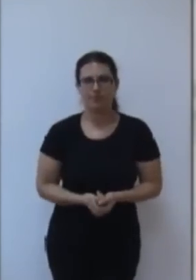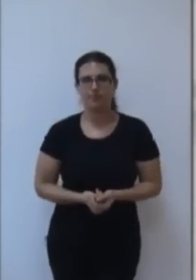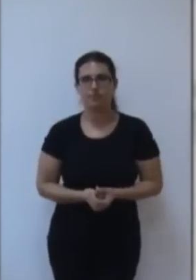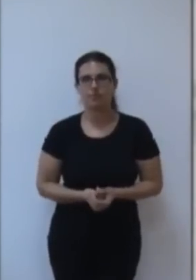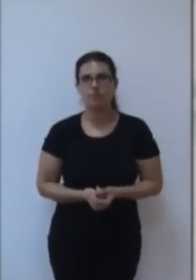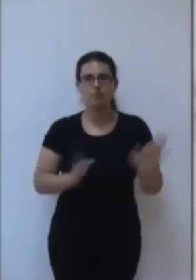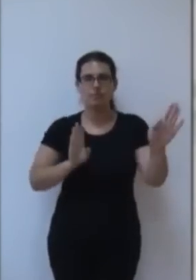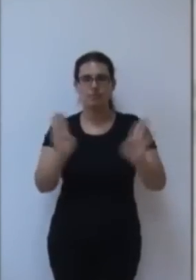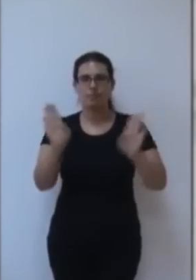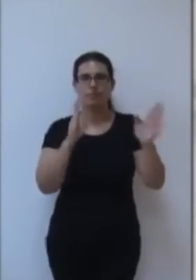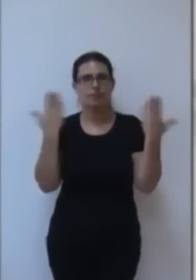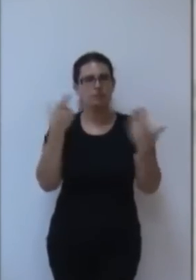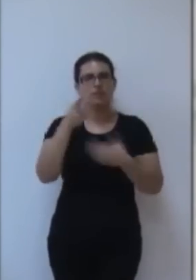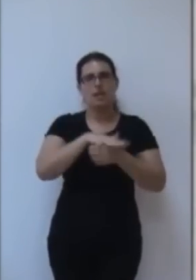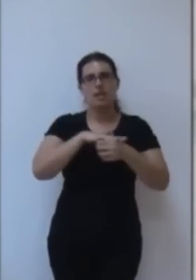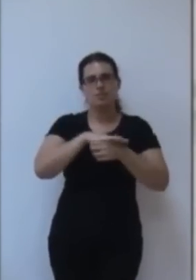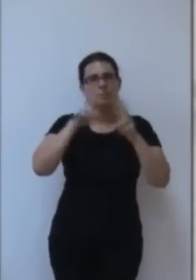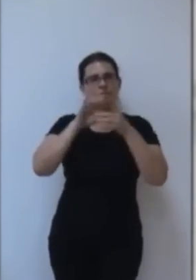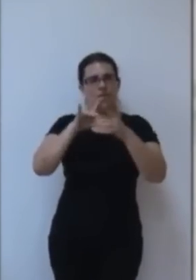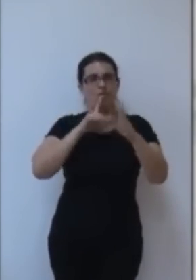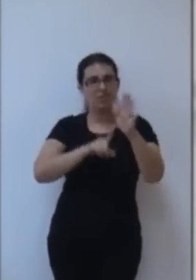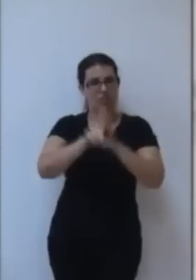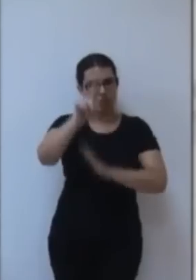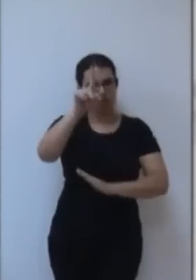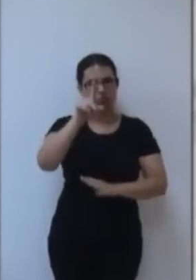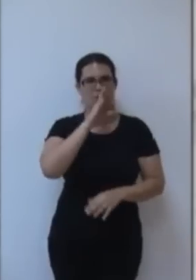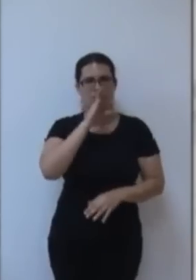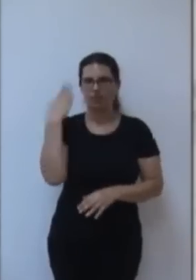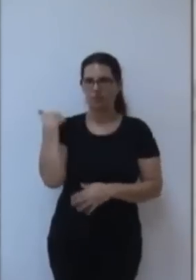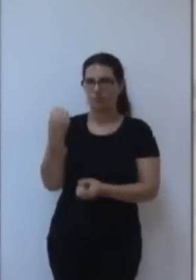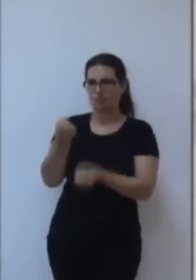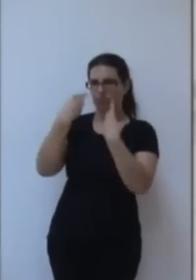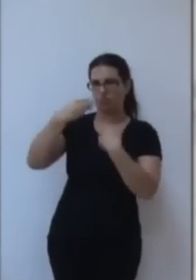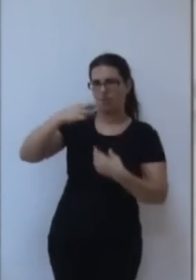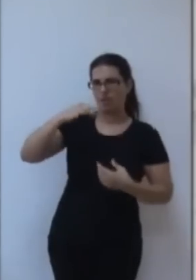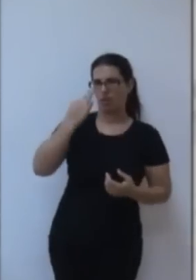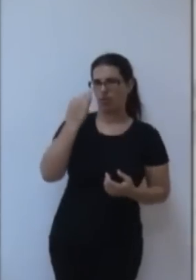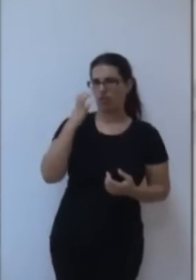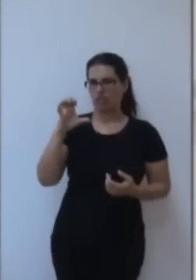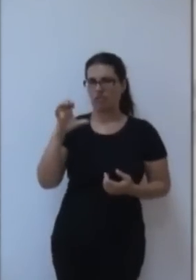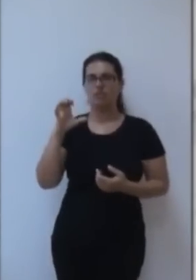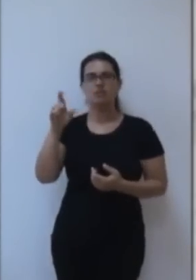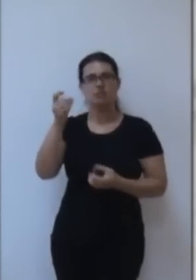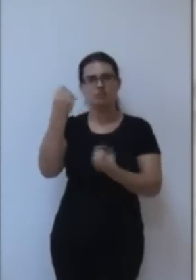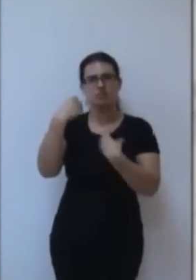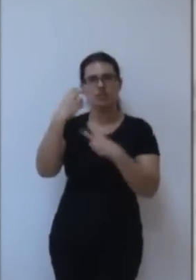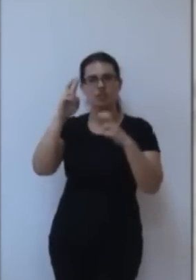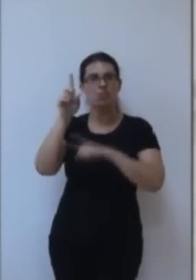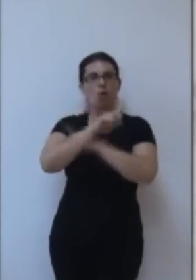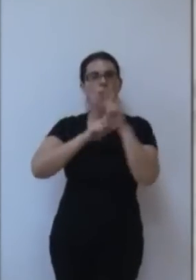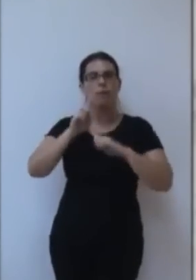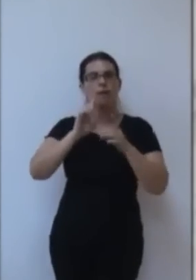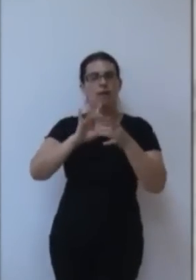Entonces, y en el ámbito del desarrollo, comentabas antes, María José, lo complicado que era la continuidad,